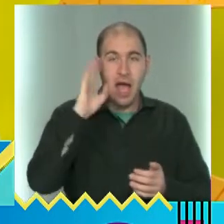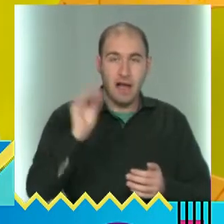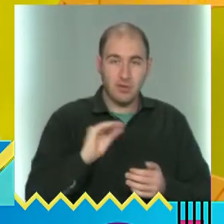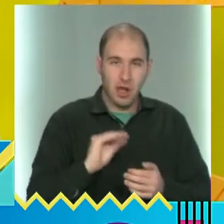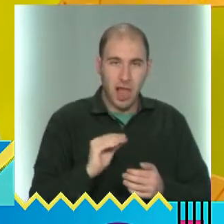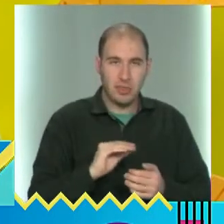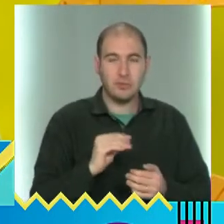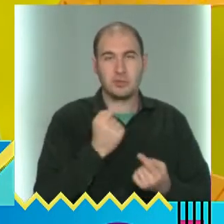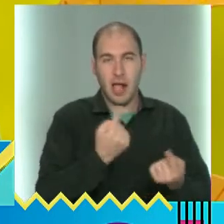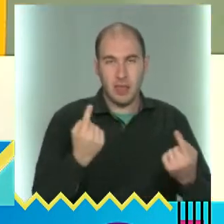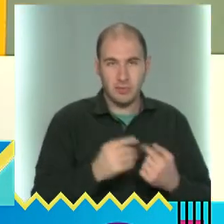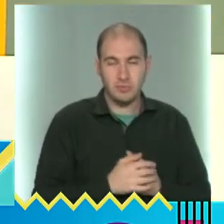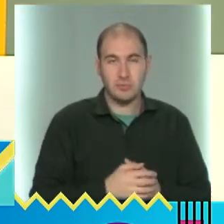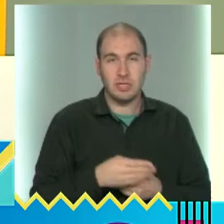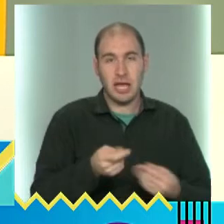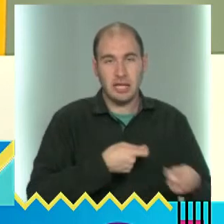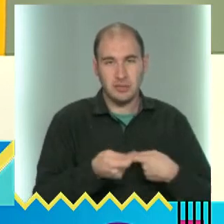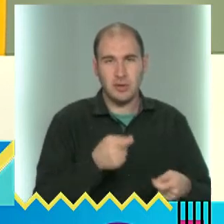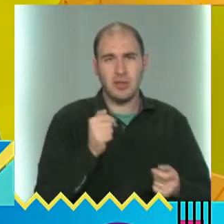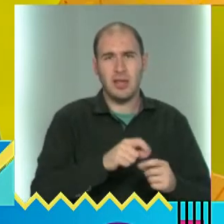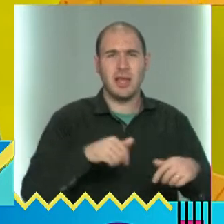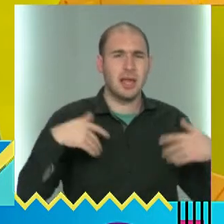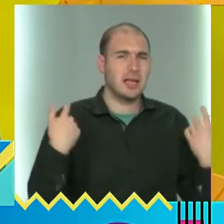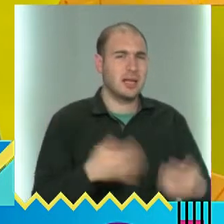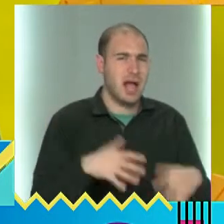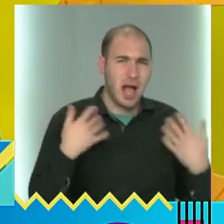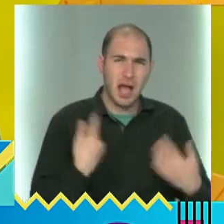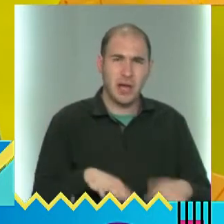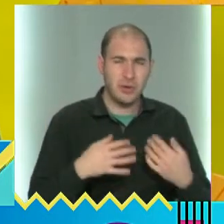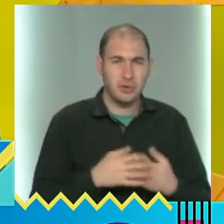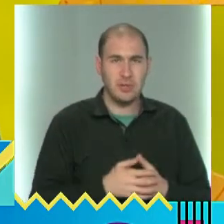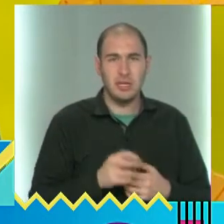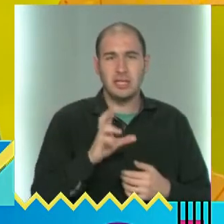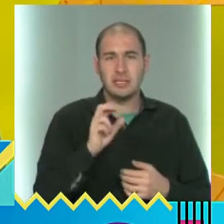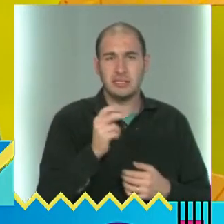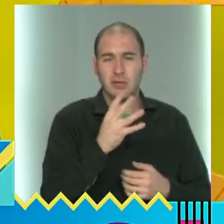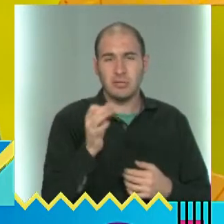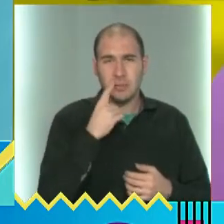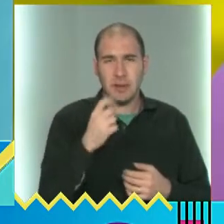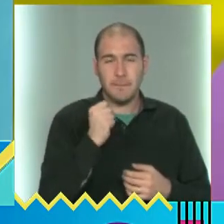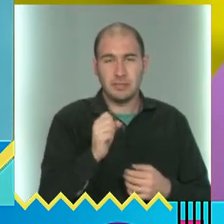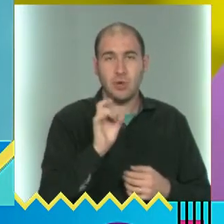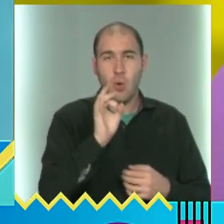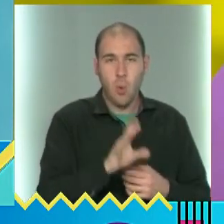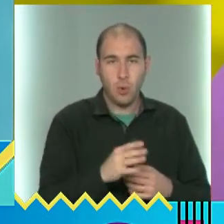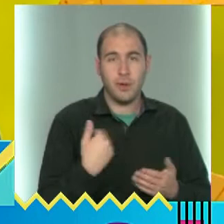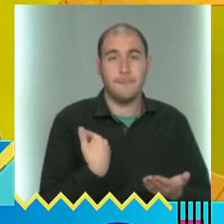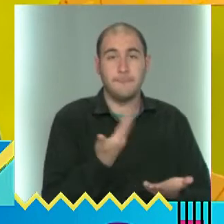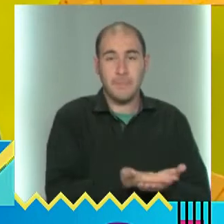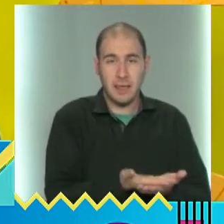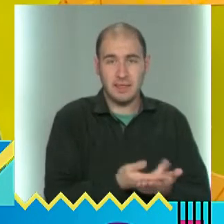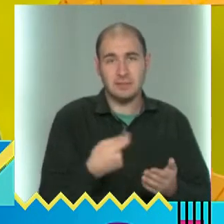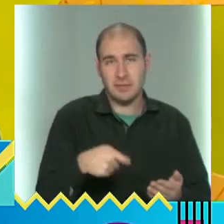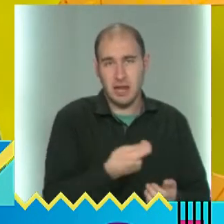para patentamiento, un gestor, que son muy costosos, ¿no? Estamos hablando de 30, 40 mil pesos solamente para hacer la solicitud y para